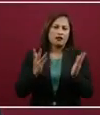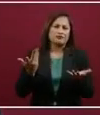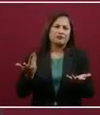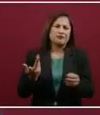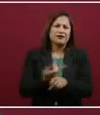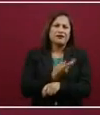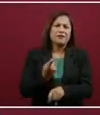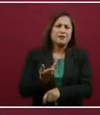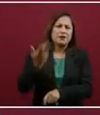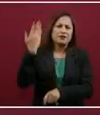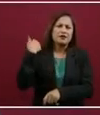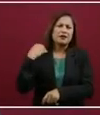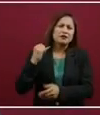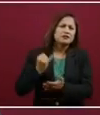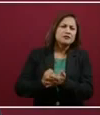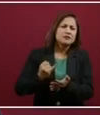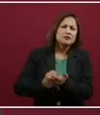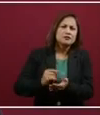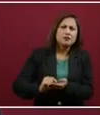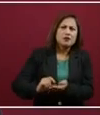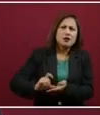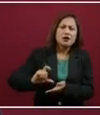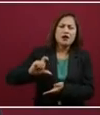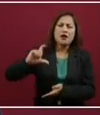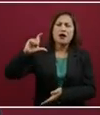en 36 años.